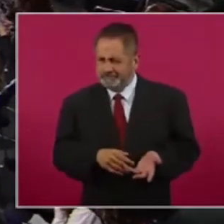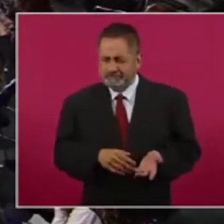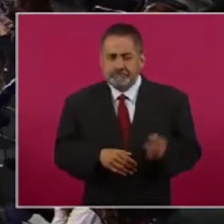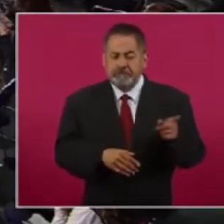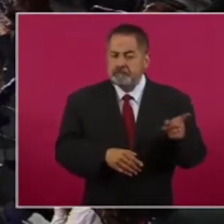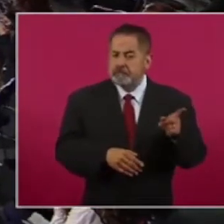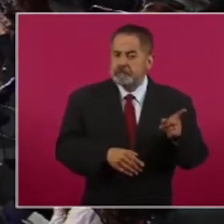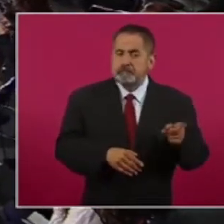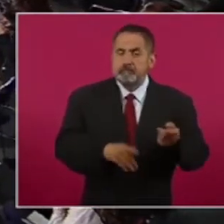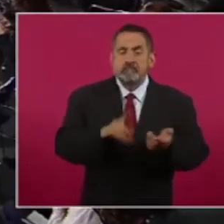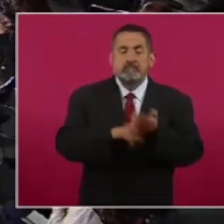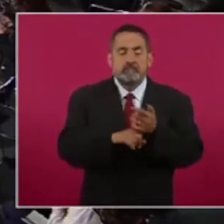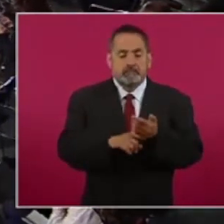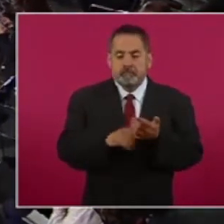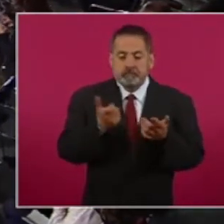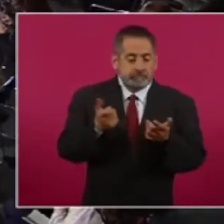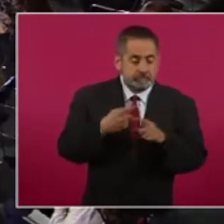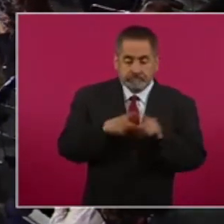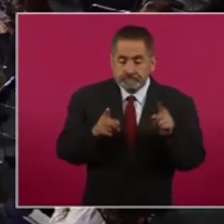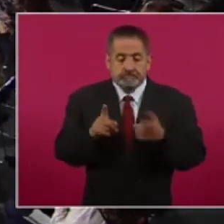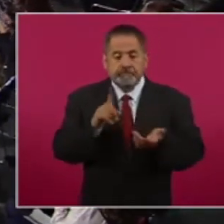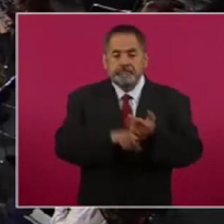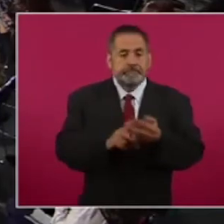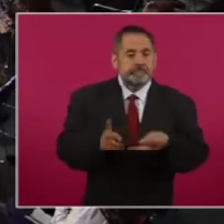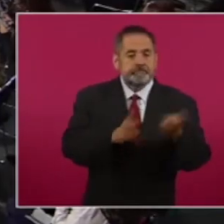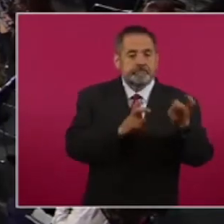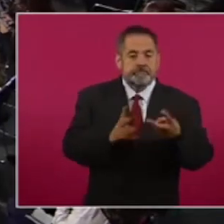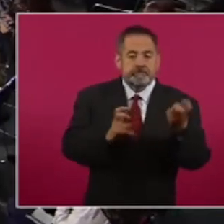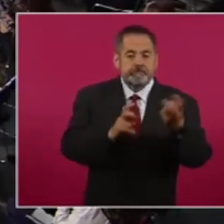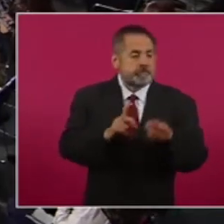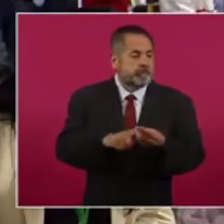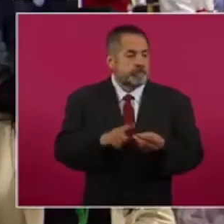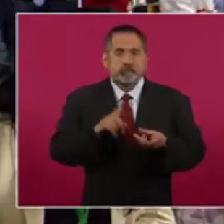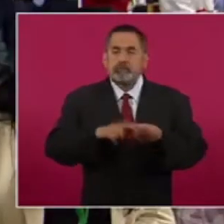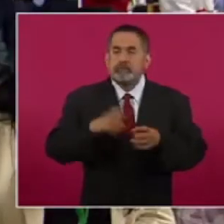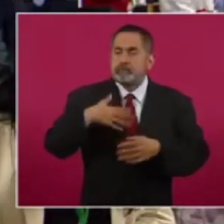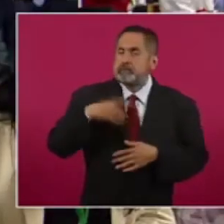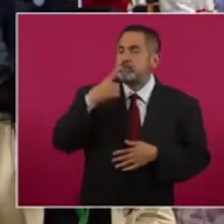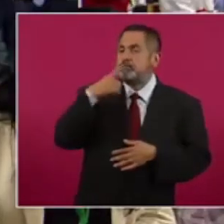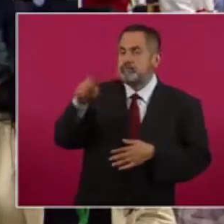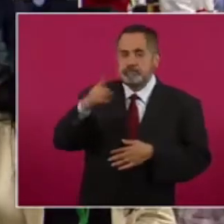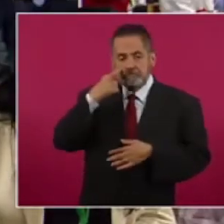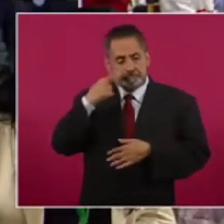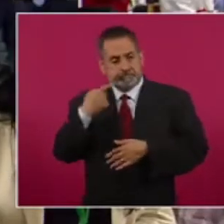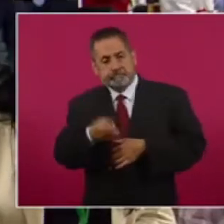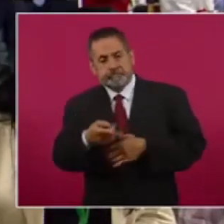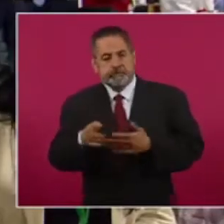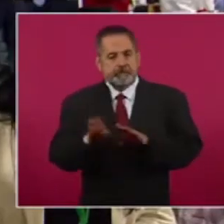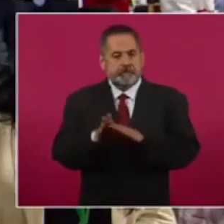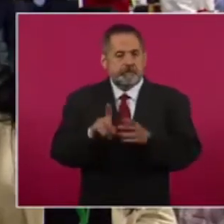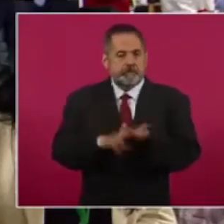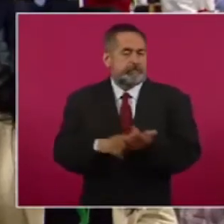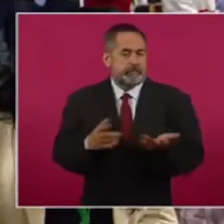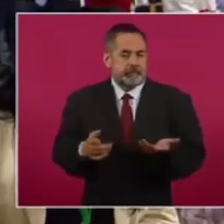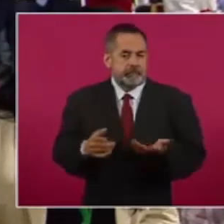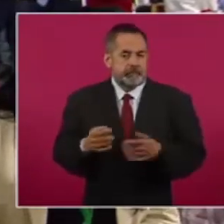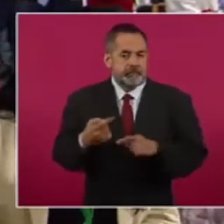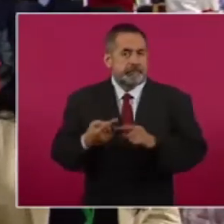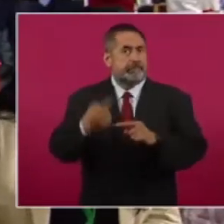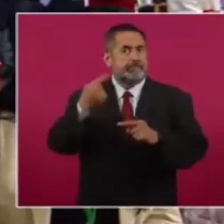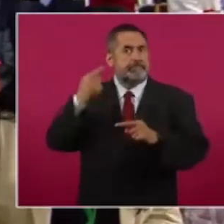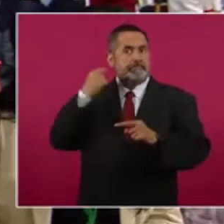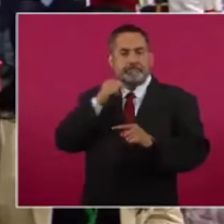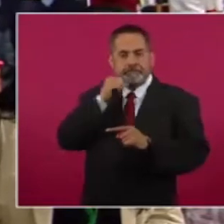que hay una diferencia de ingresos y que están robando dinero, pero no hay denuncias de los hechos ante la función pública en años anteriores,